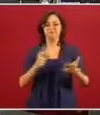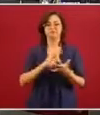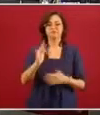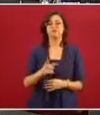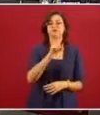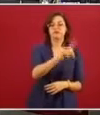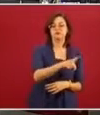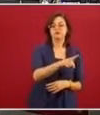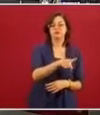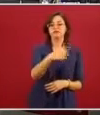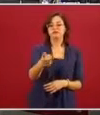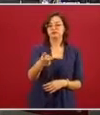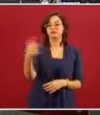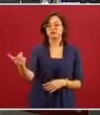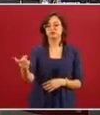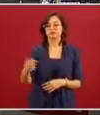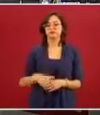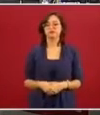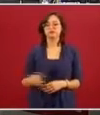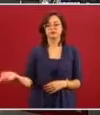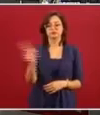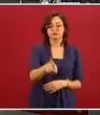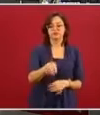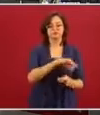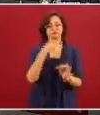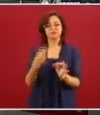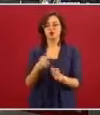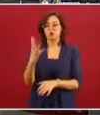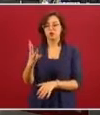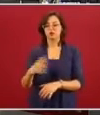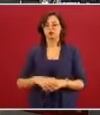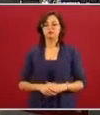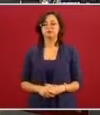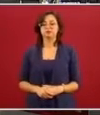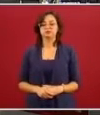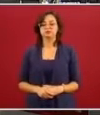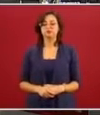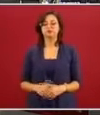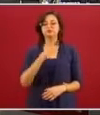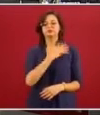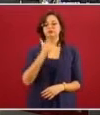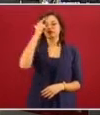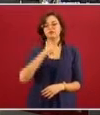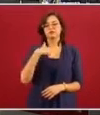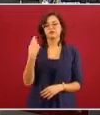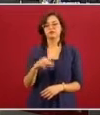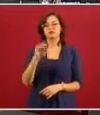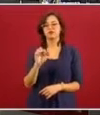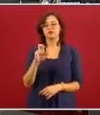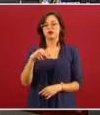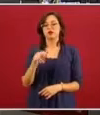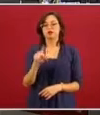Usted y luego nos regresamos con Blanca y usted, y yo creo que ahí se nos va a acabar el tiempo. Doctor, buenas noches. Fernanda Mendoza para el